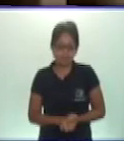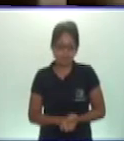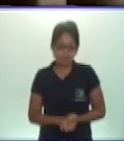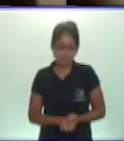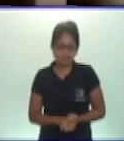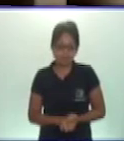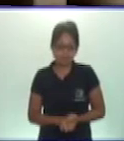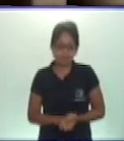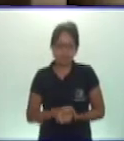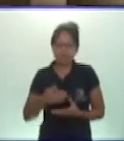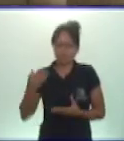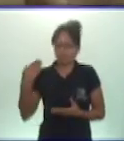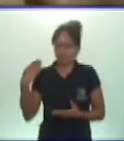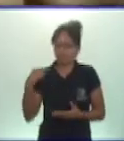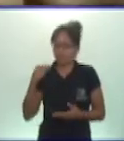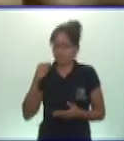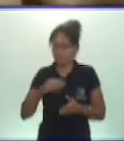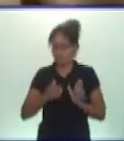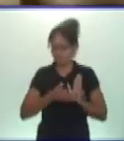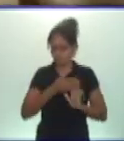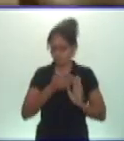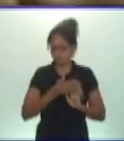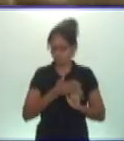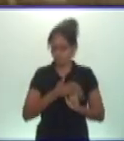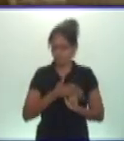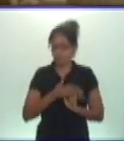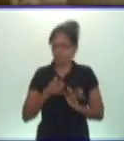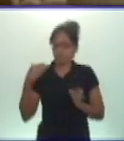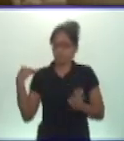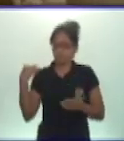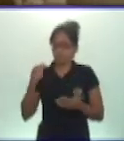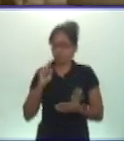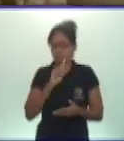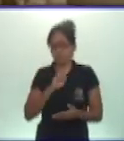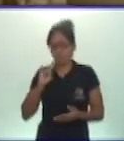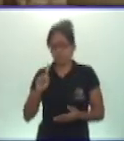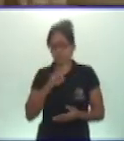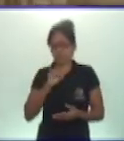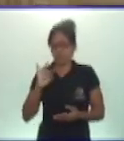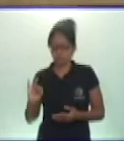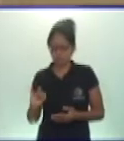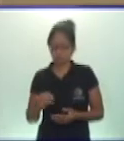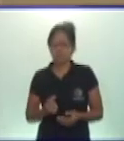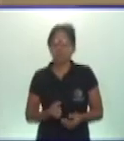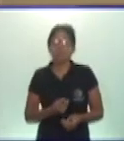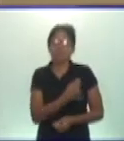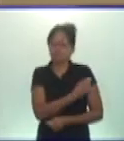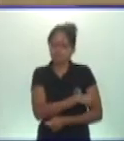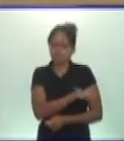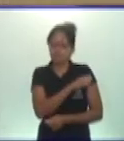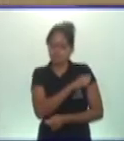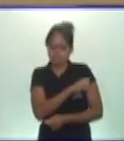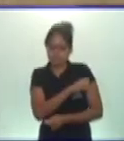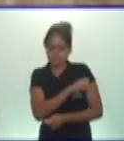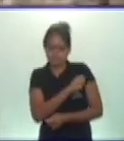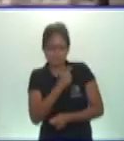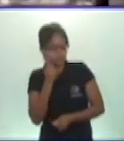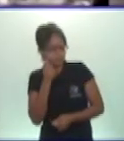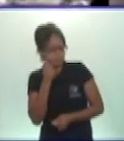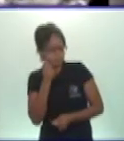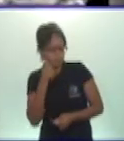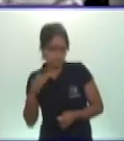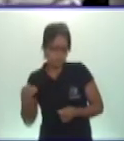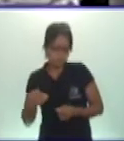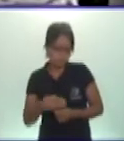Antes de esta construcción y desde 1912, los pobladores de La Habana anhelaban una vía que facilitara el tráfico hacia el este de la bahía. En